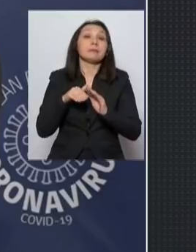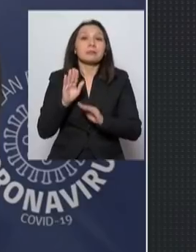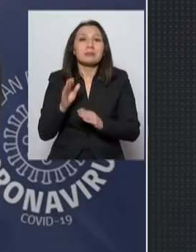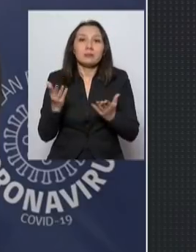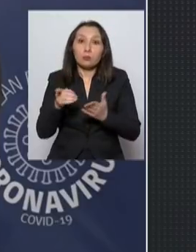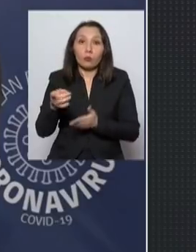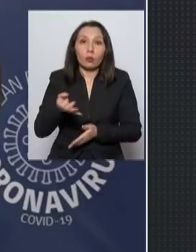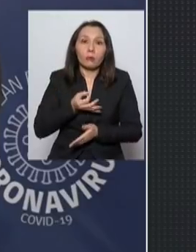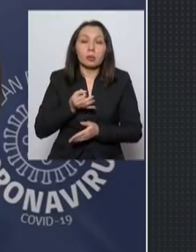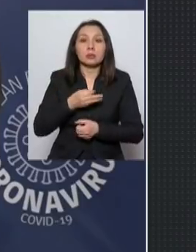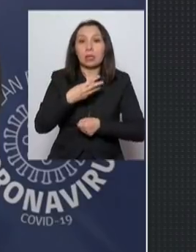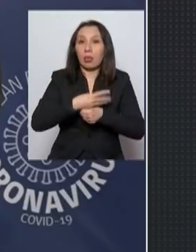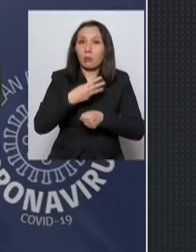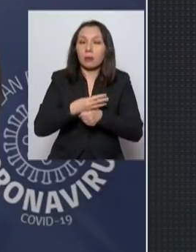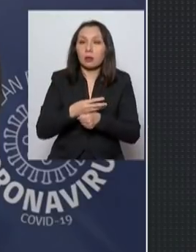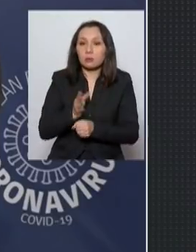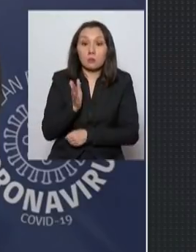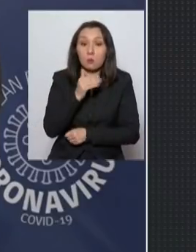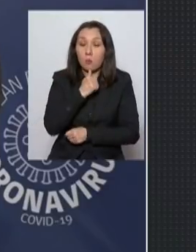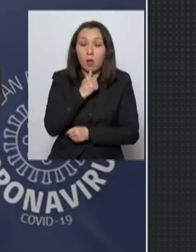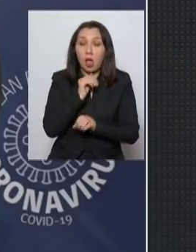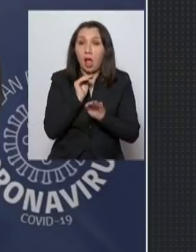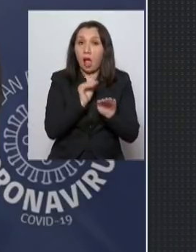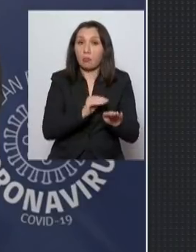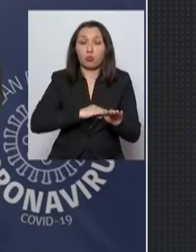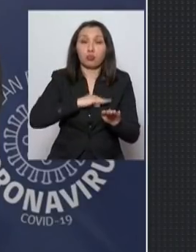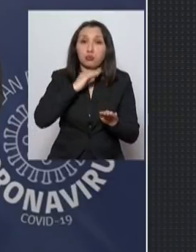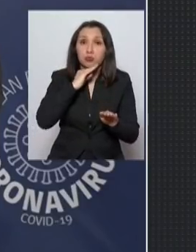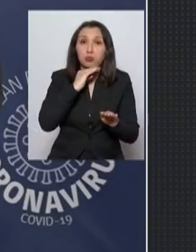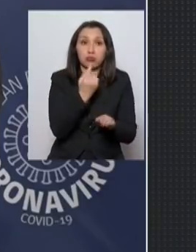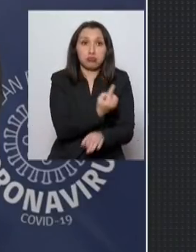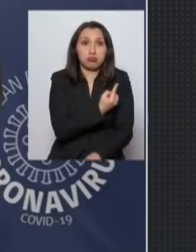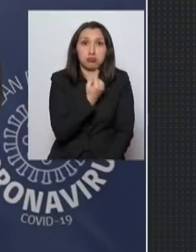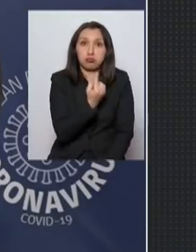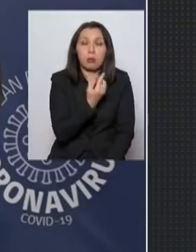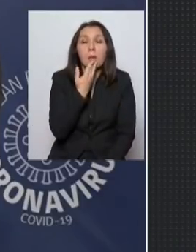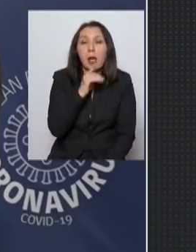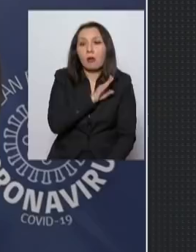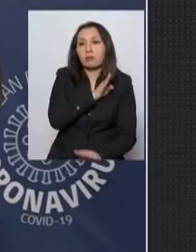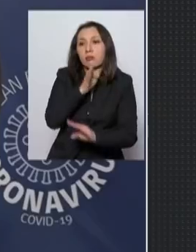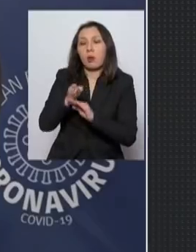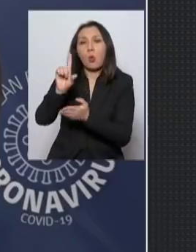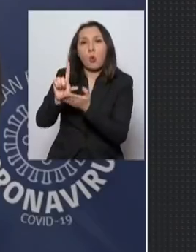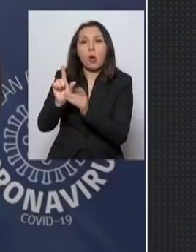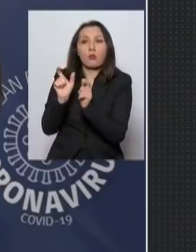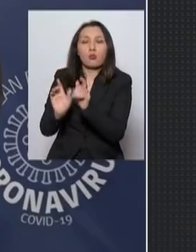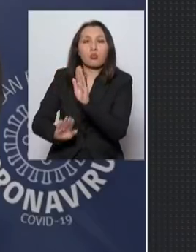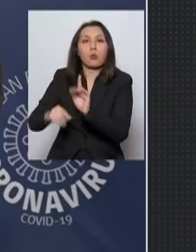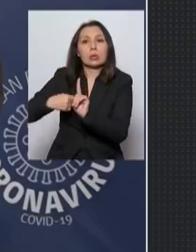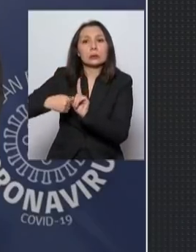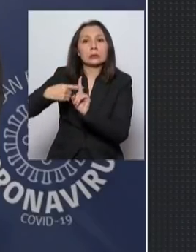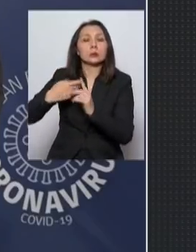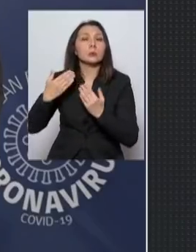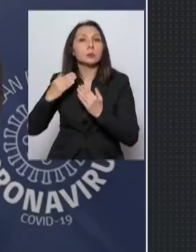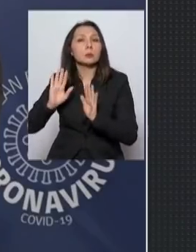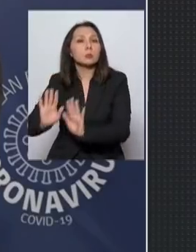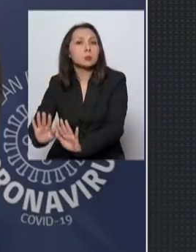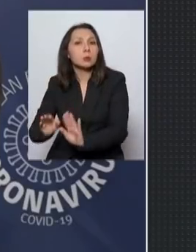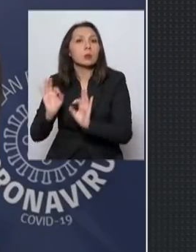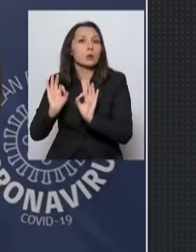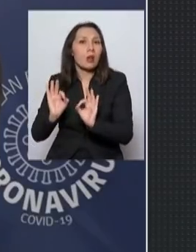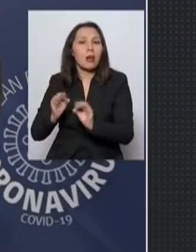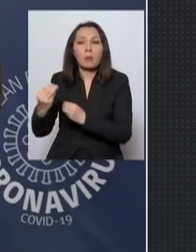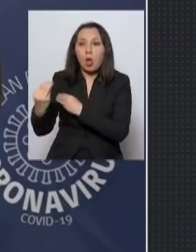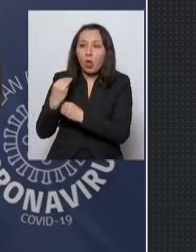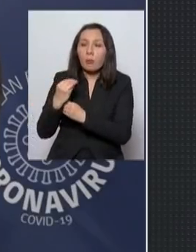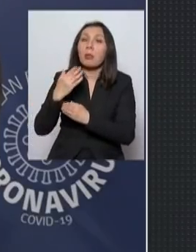como usted dice, un adulto mayor que no tiene el apoyo suficiente pueda estar en un lugar protegido, con temperatura adecuada, con alimentación